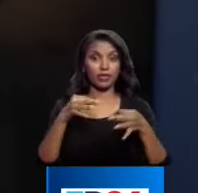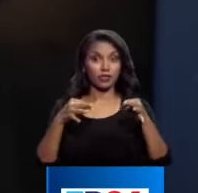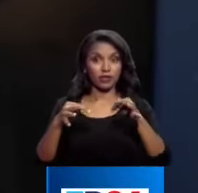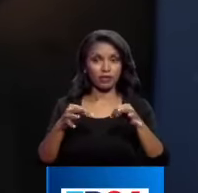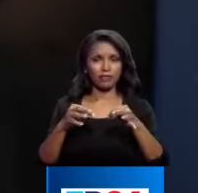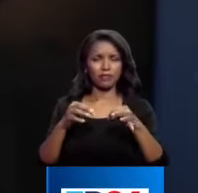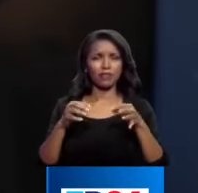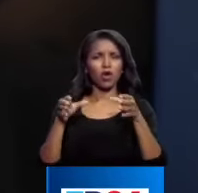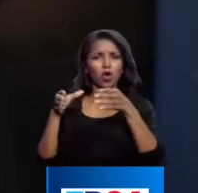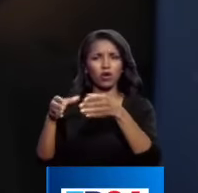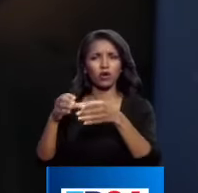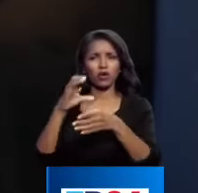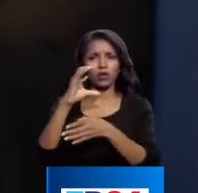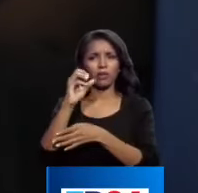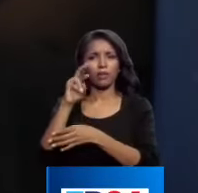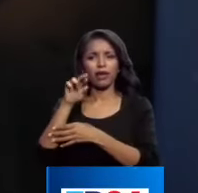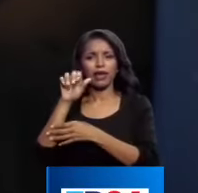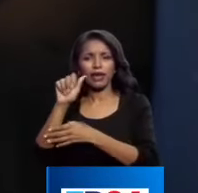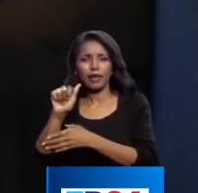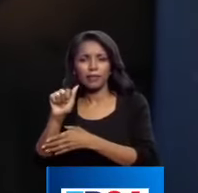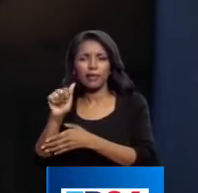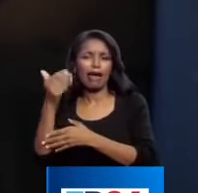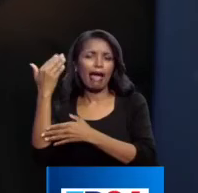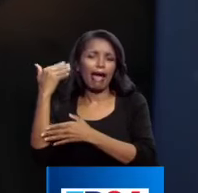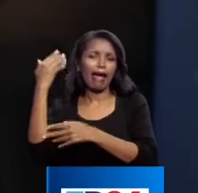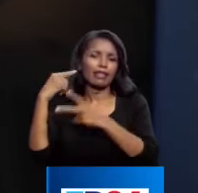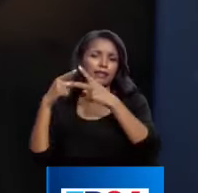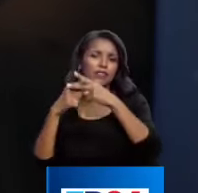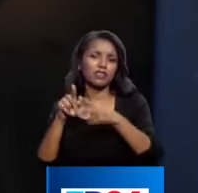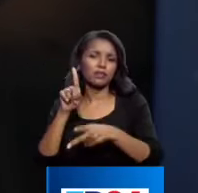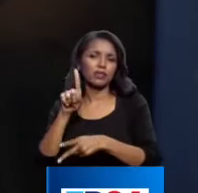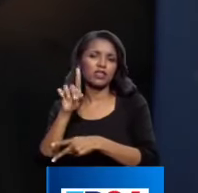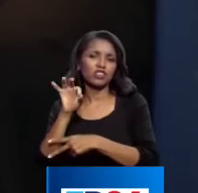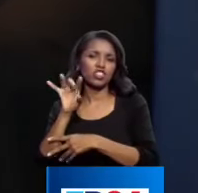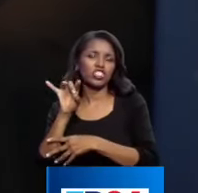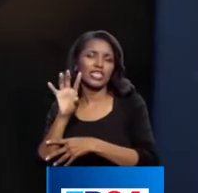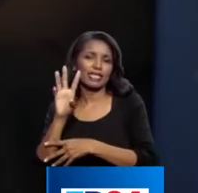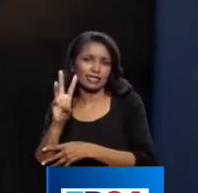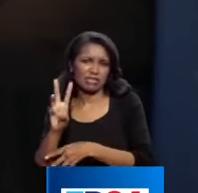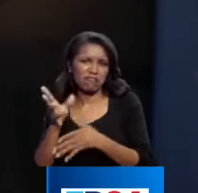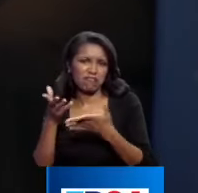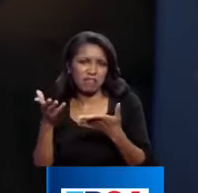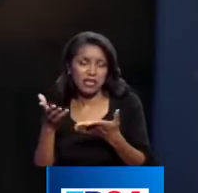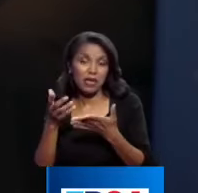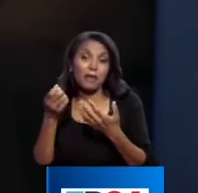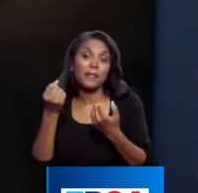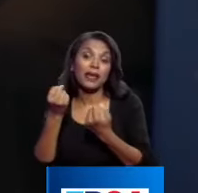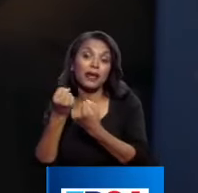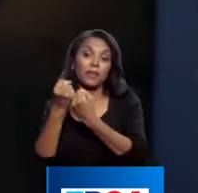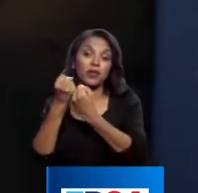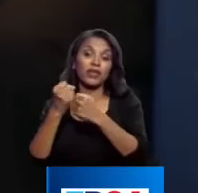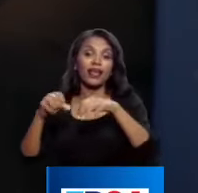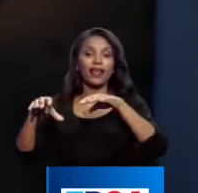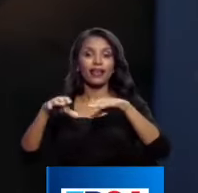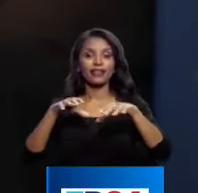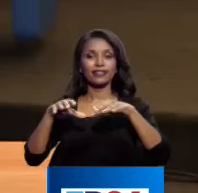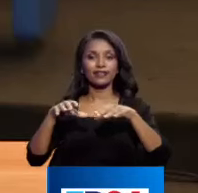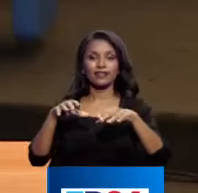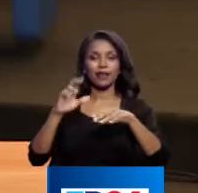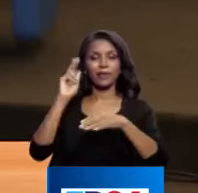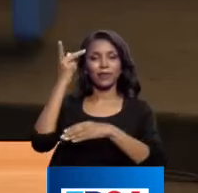fundada en 1986 como organización gremial dedicada al impulso privado de la actividad